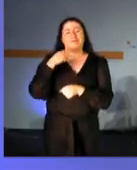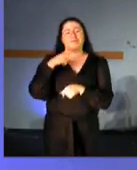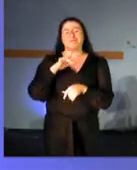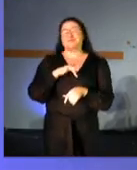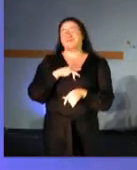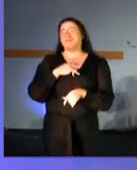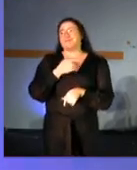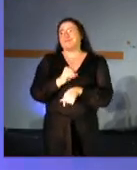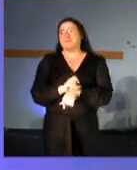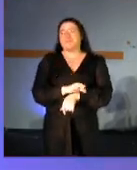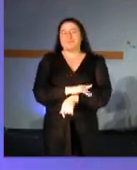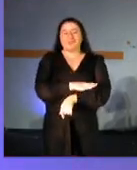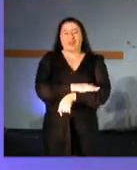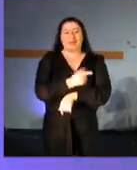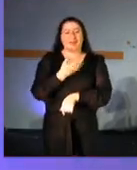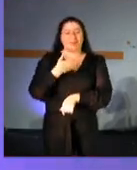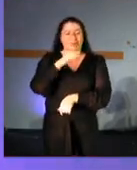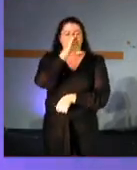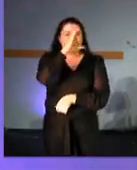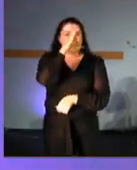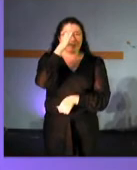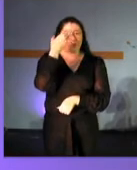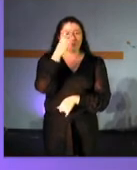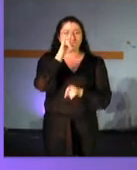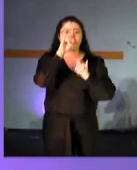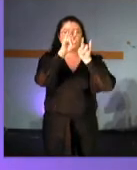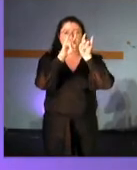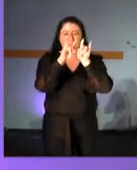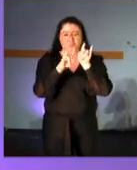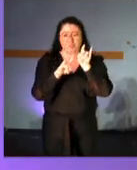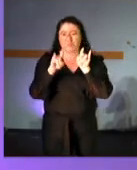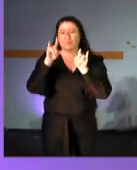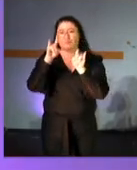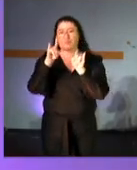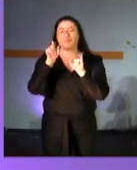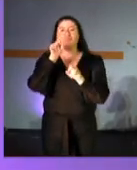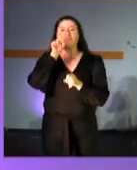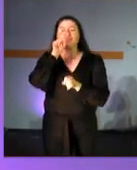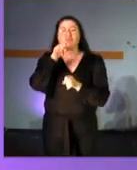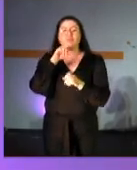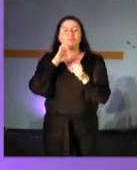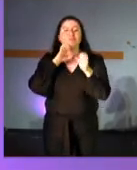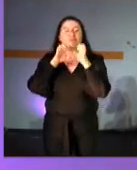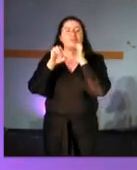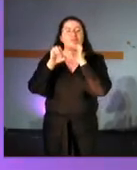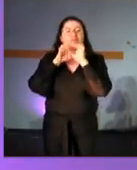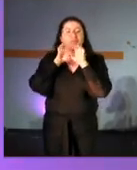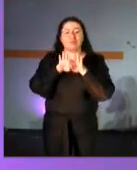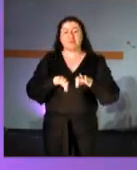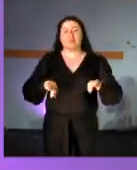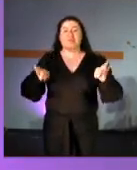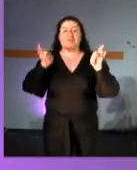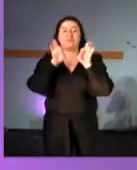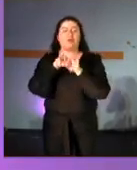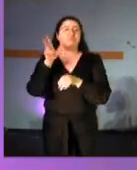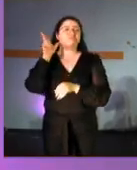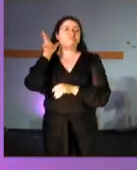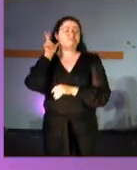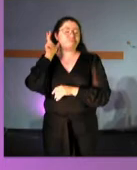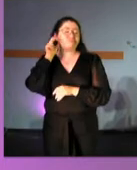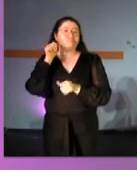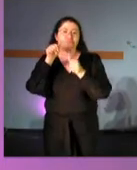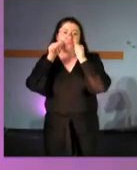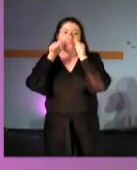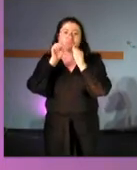fotografías, podremos poner ahí algunos, están audios de entrevistas importantes y que